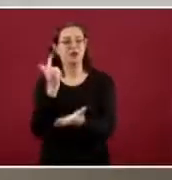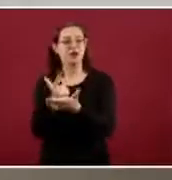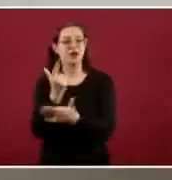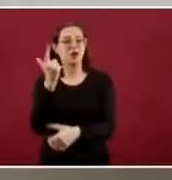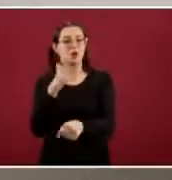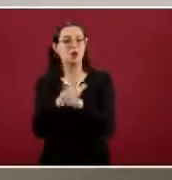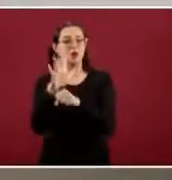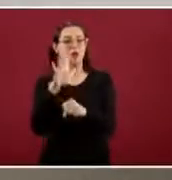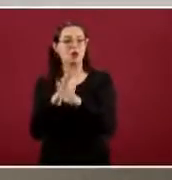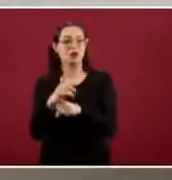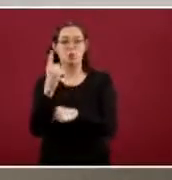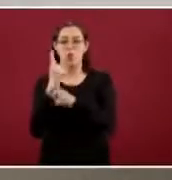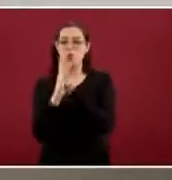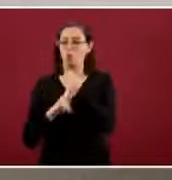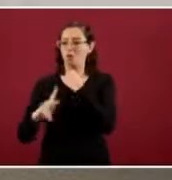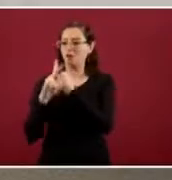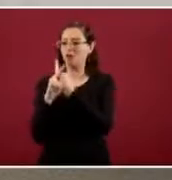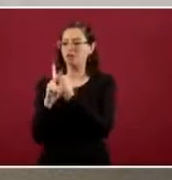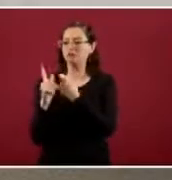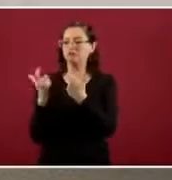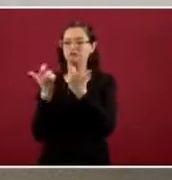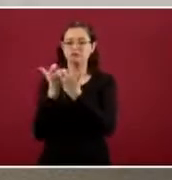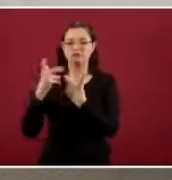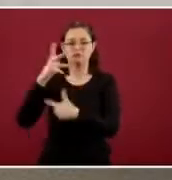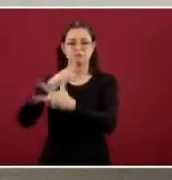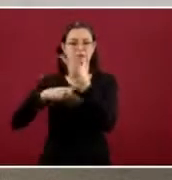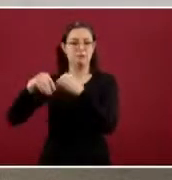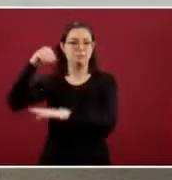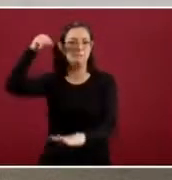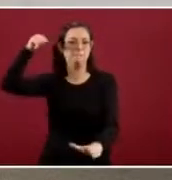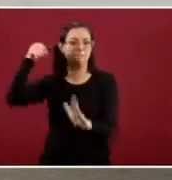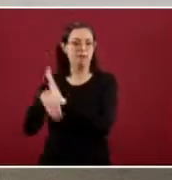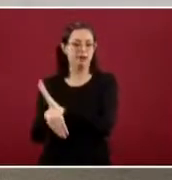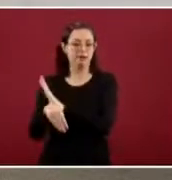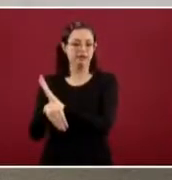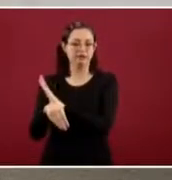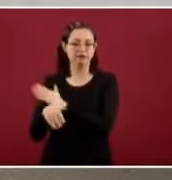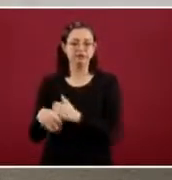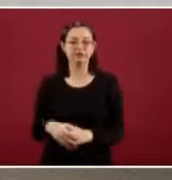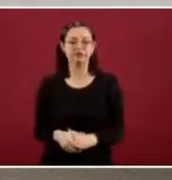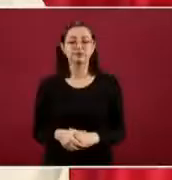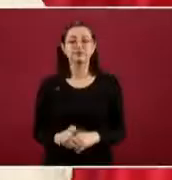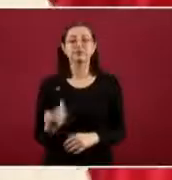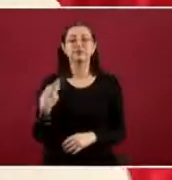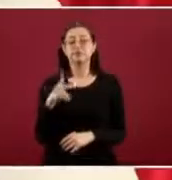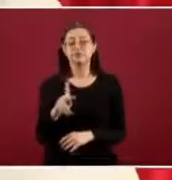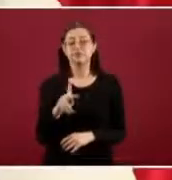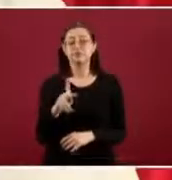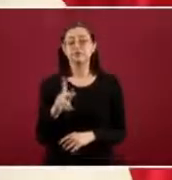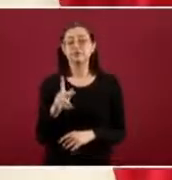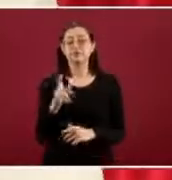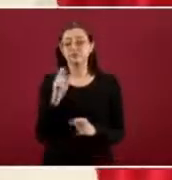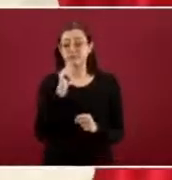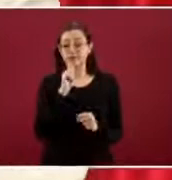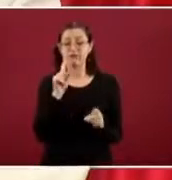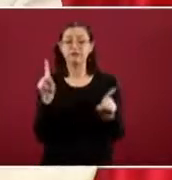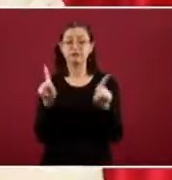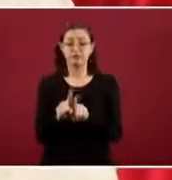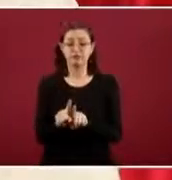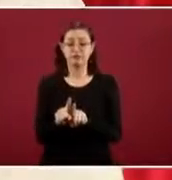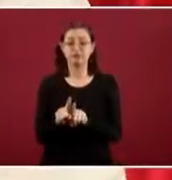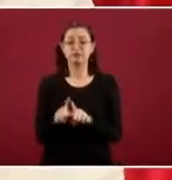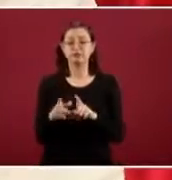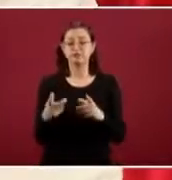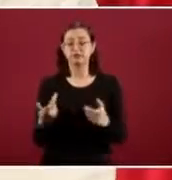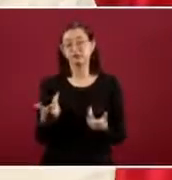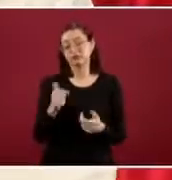economía del país tenga importantes afectaciones. Pero también, y esto se relaciona directamente con lo que